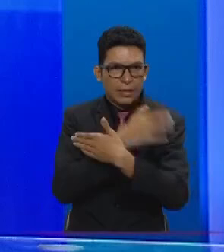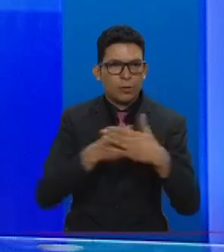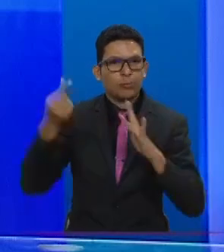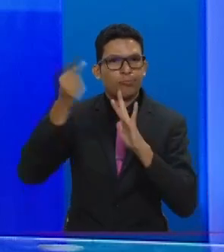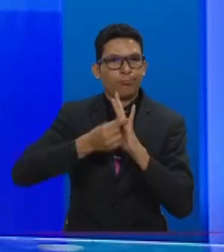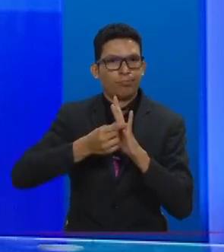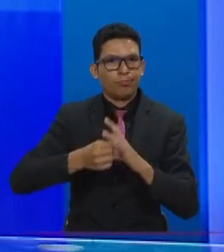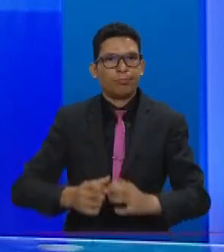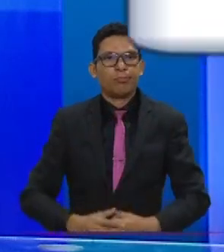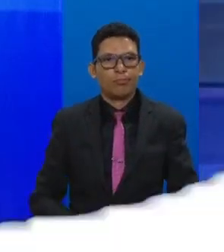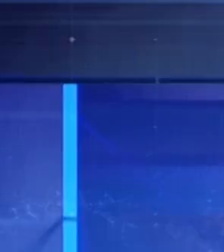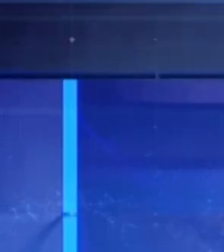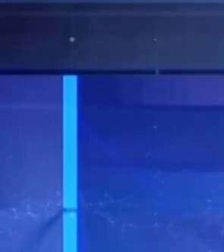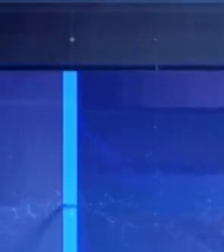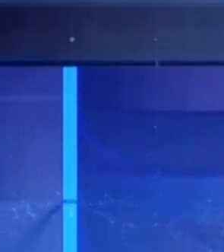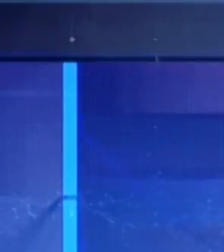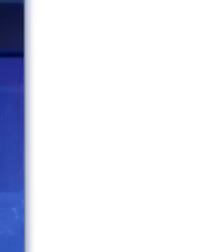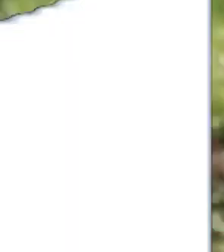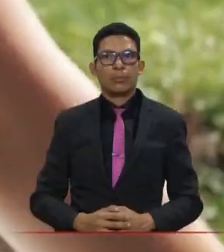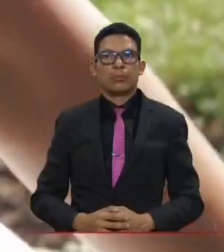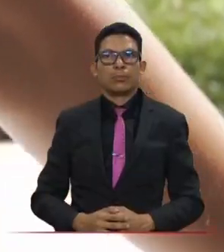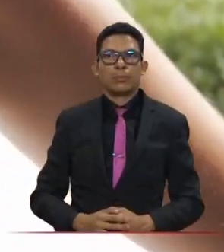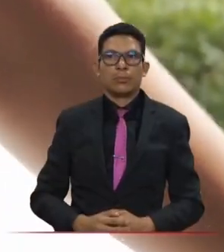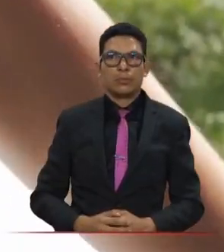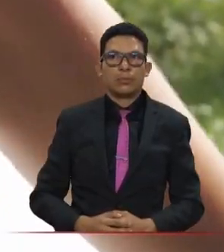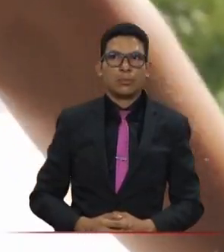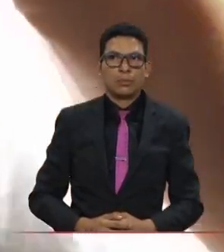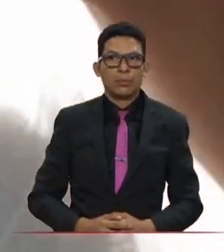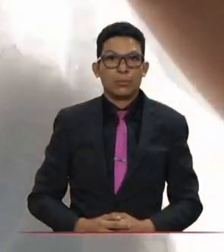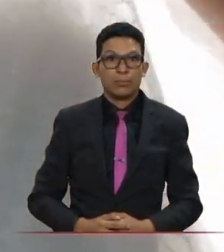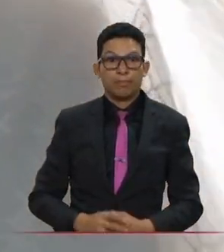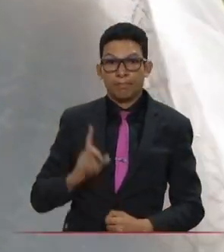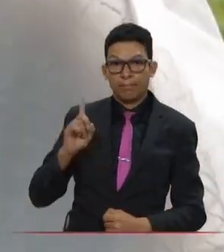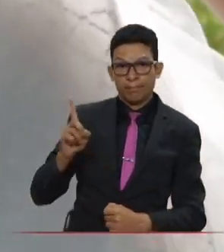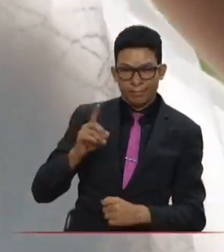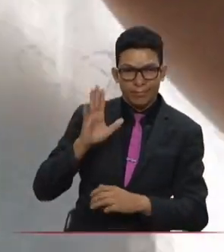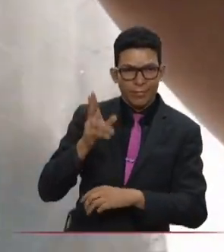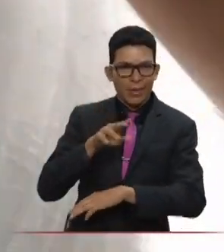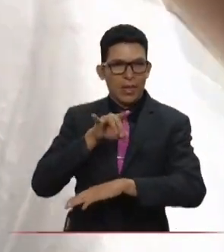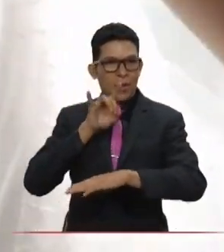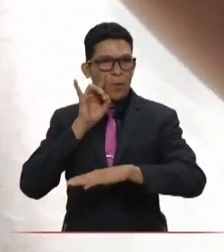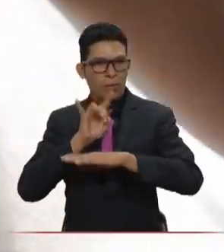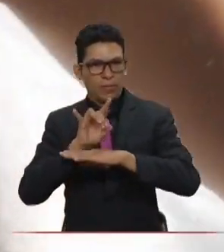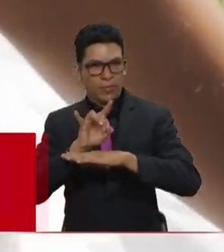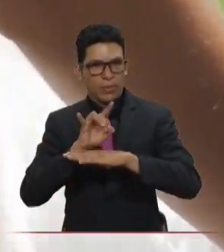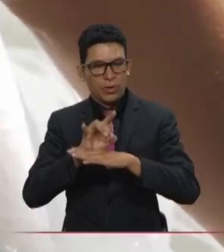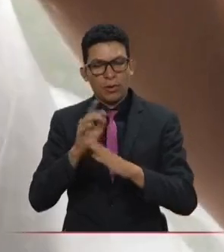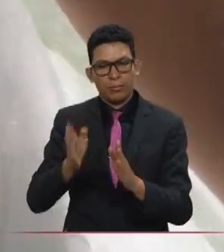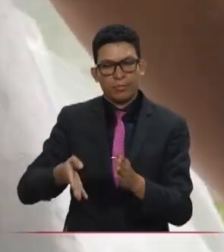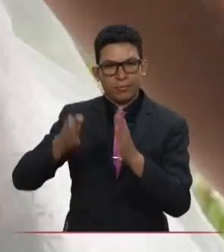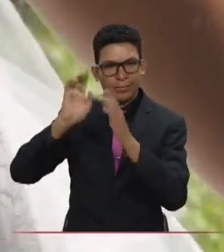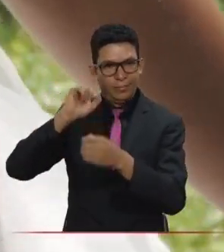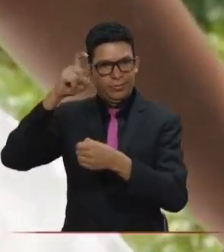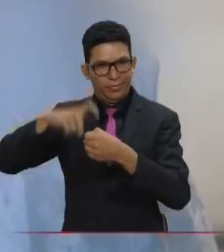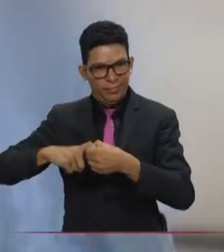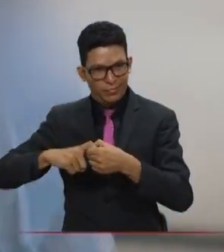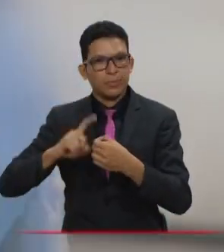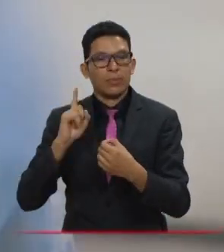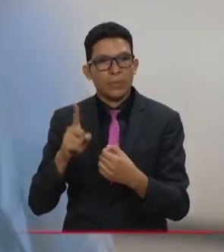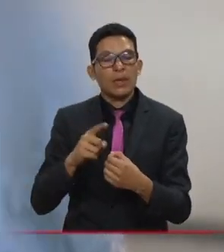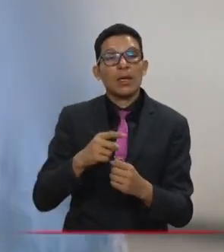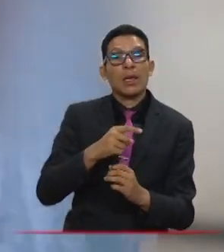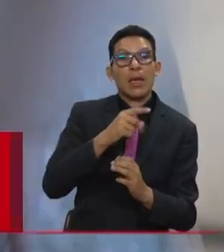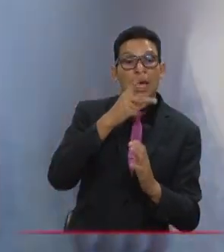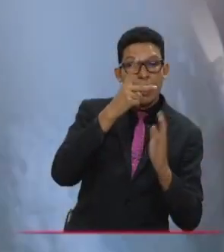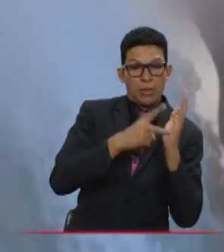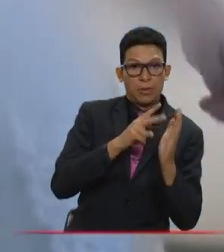nuestro país según la superintendencia de notariado y registro entre 2020 y abril de